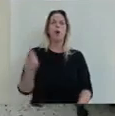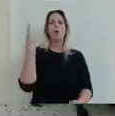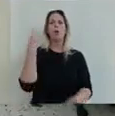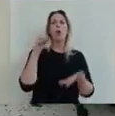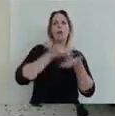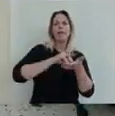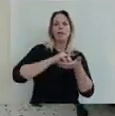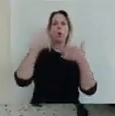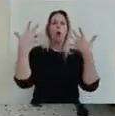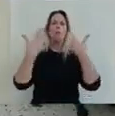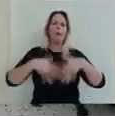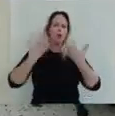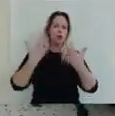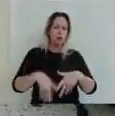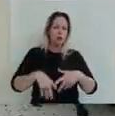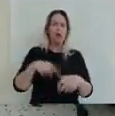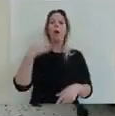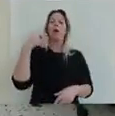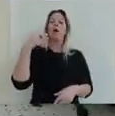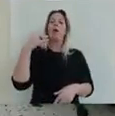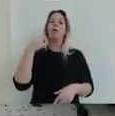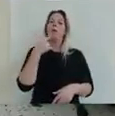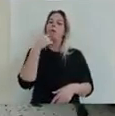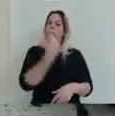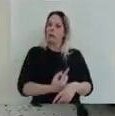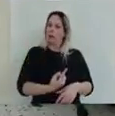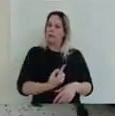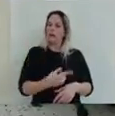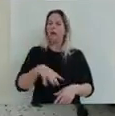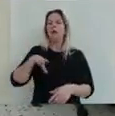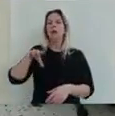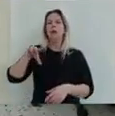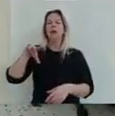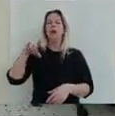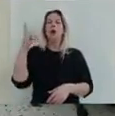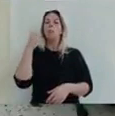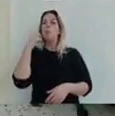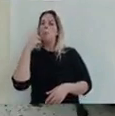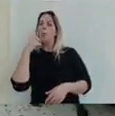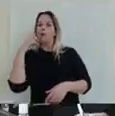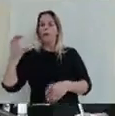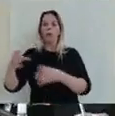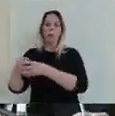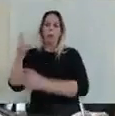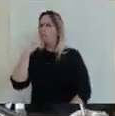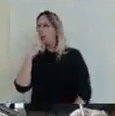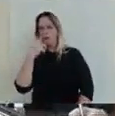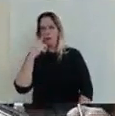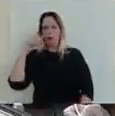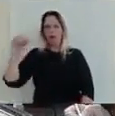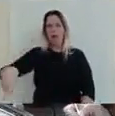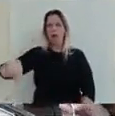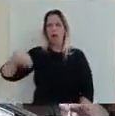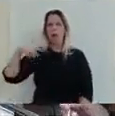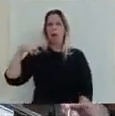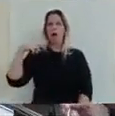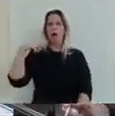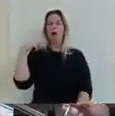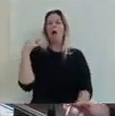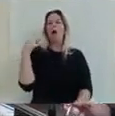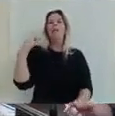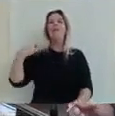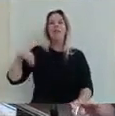que, por parte del Ejecutivo, de cumplir, digamos, con los plazos que se establecen en el pedido. En este caso son 5 días